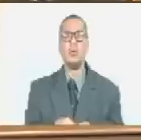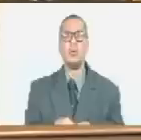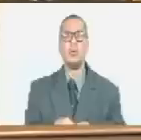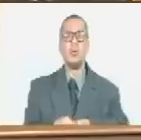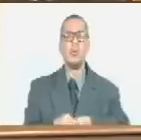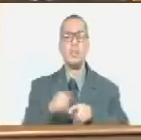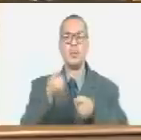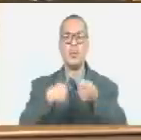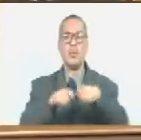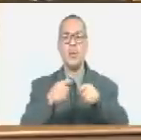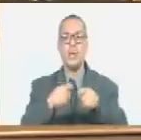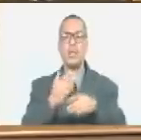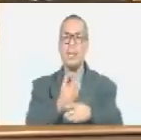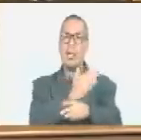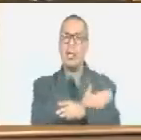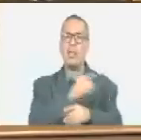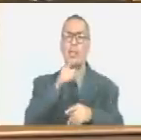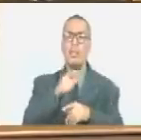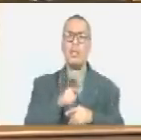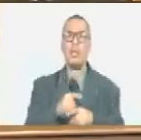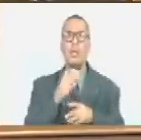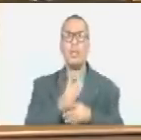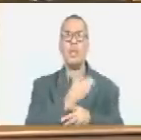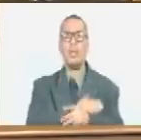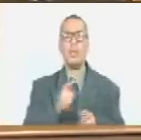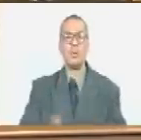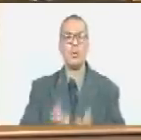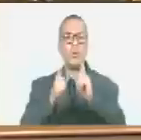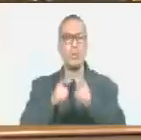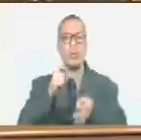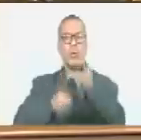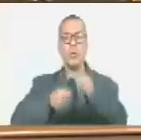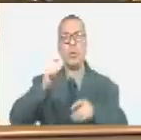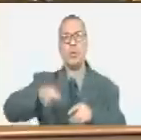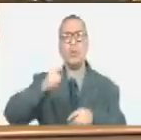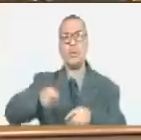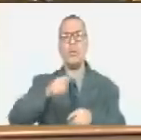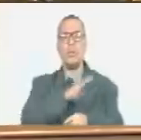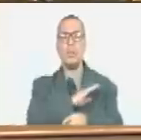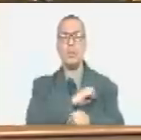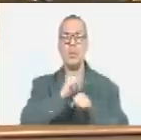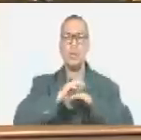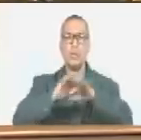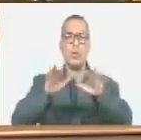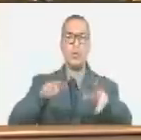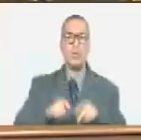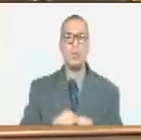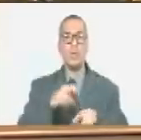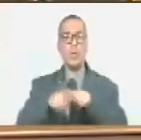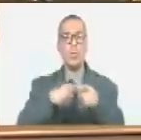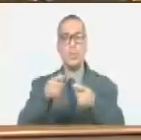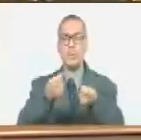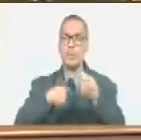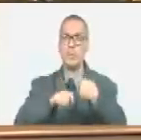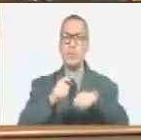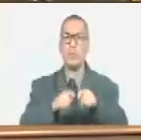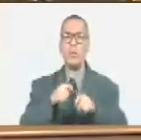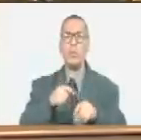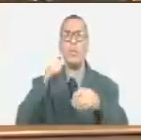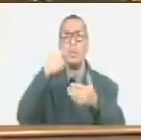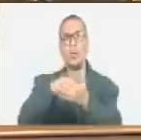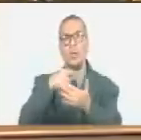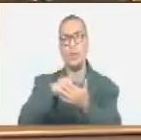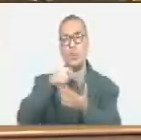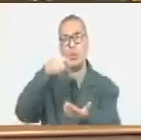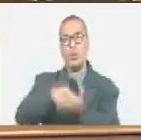dispondrá su venta anticipada, previa autorización del Tribunal de Extinción de Dominio. El producto de la venta será depositado